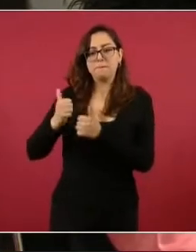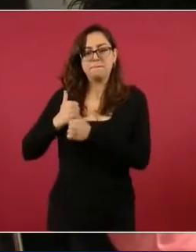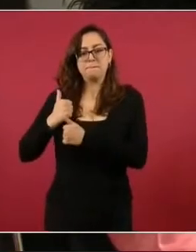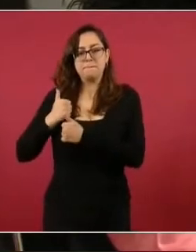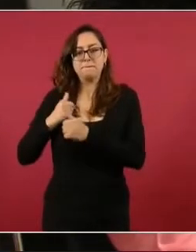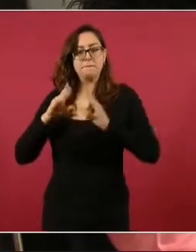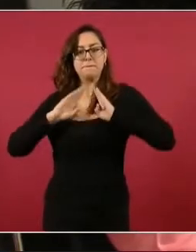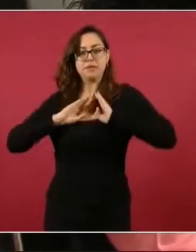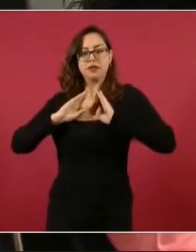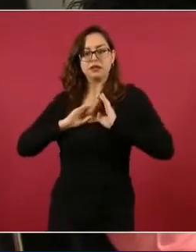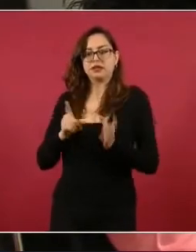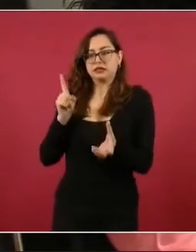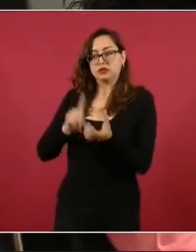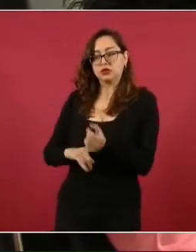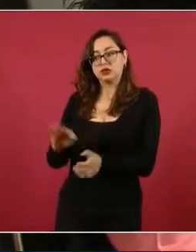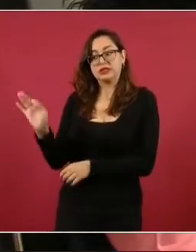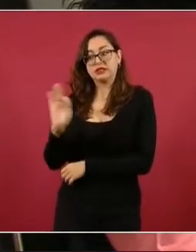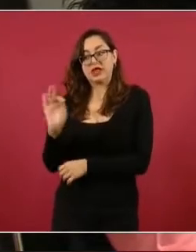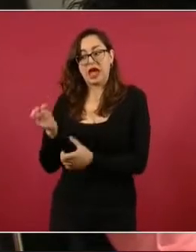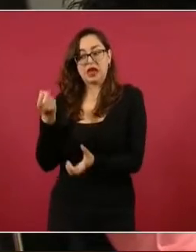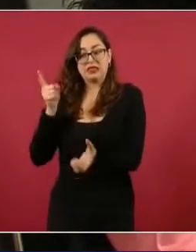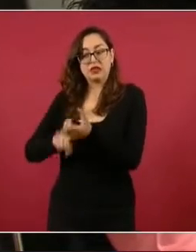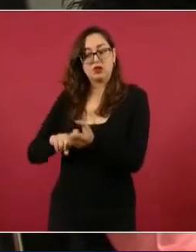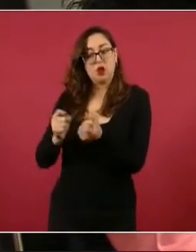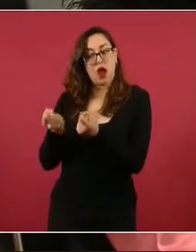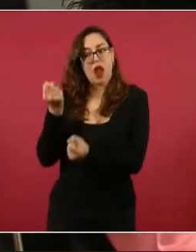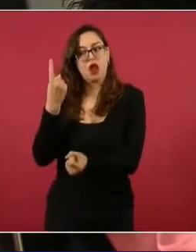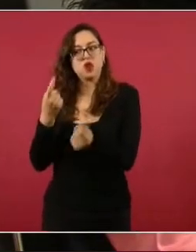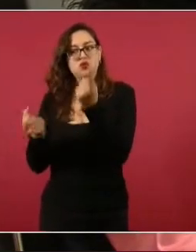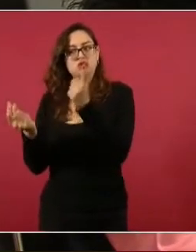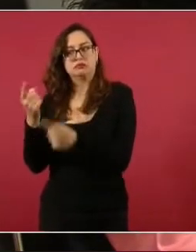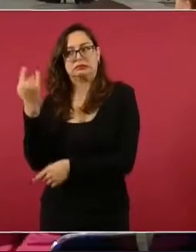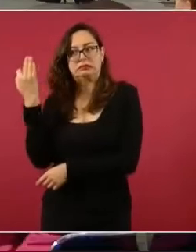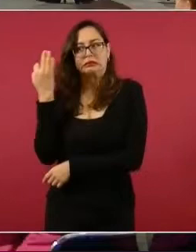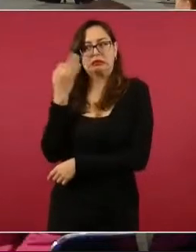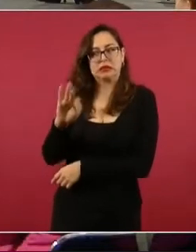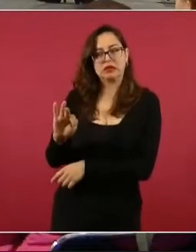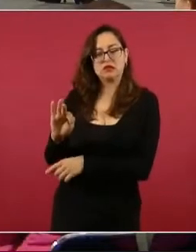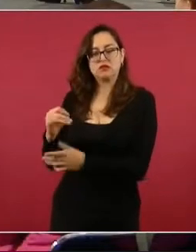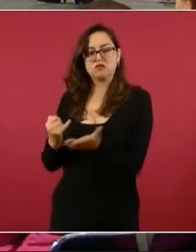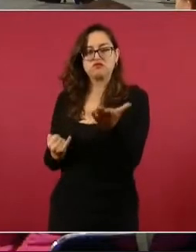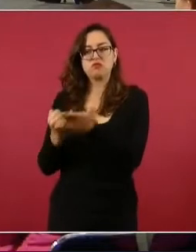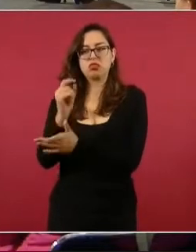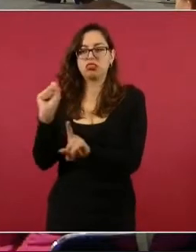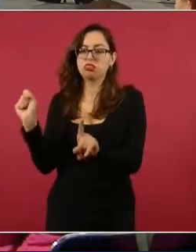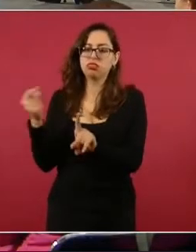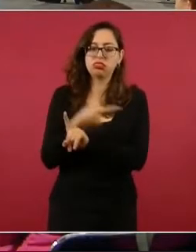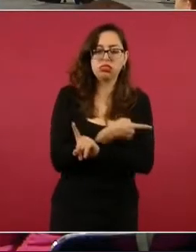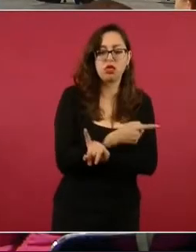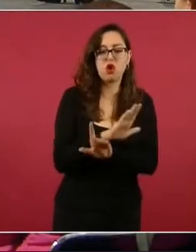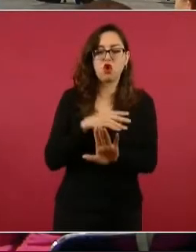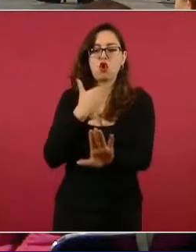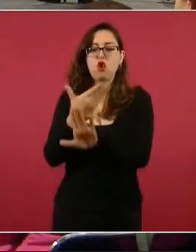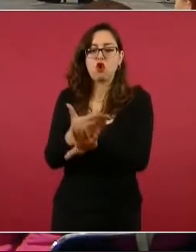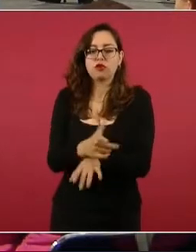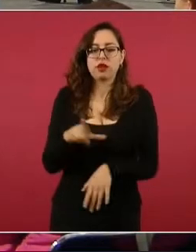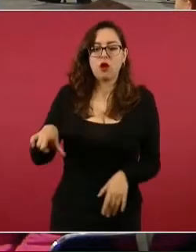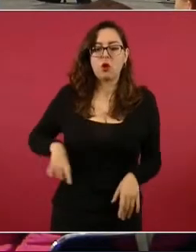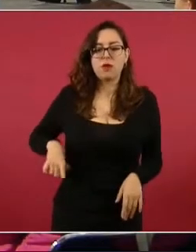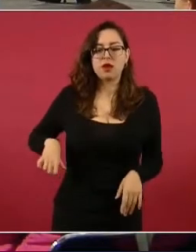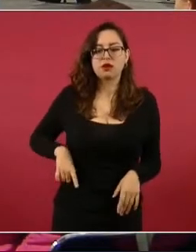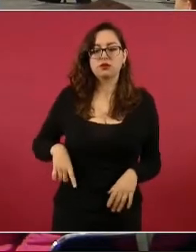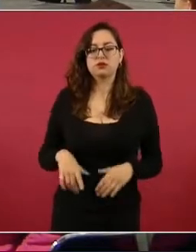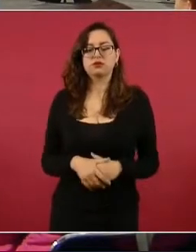en el Ejército que esté tomando acciones diferentes a las de esta administración o esté yendo en contra de las órdenes que van desde